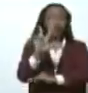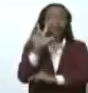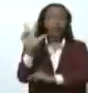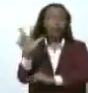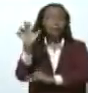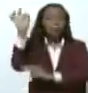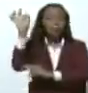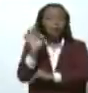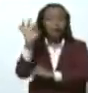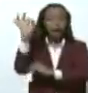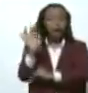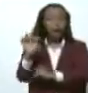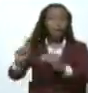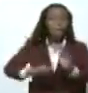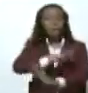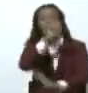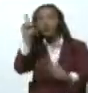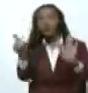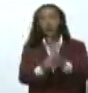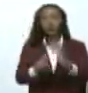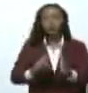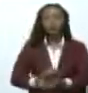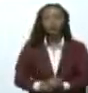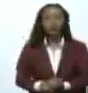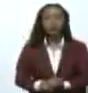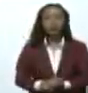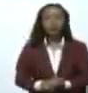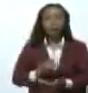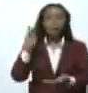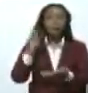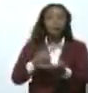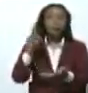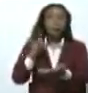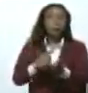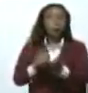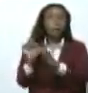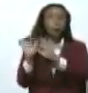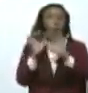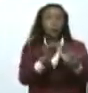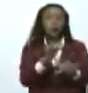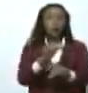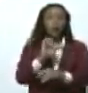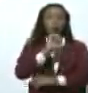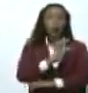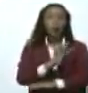43.33% del total y una participación del